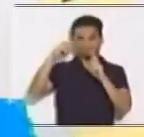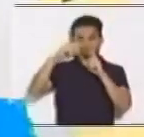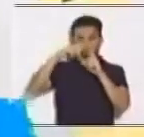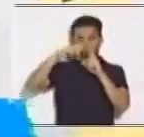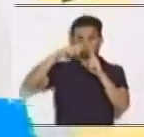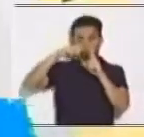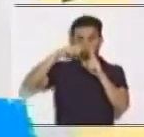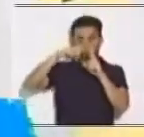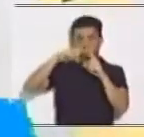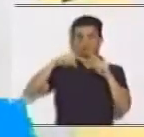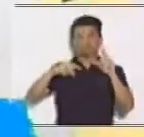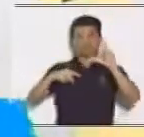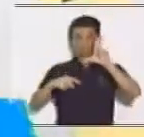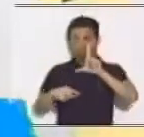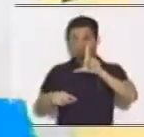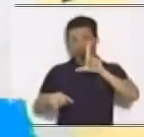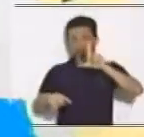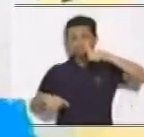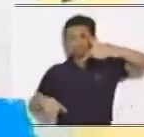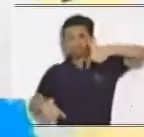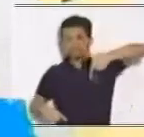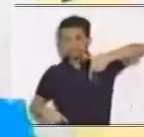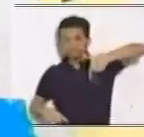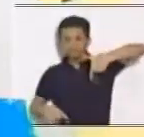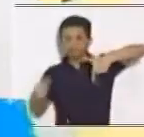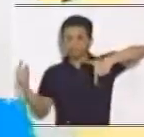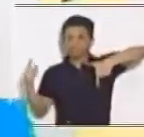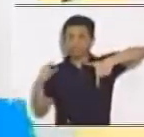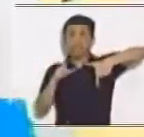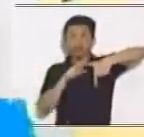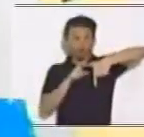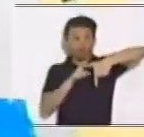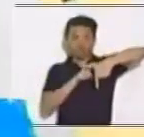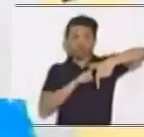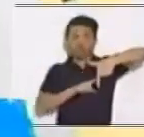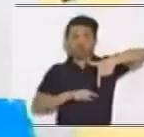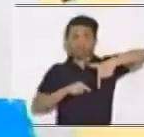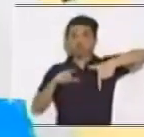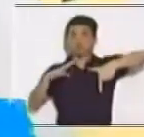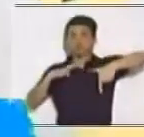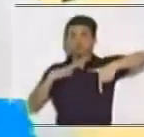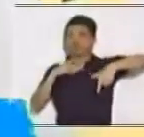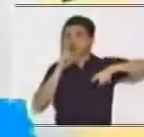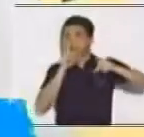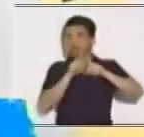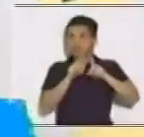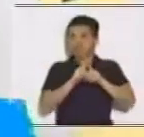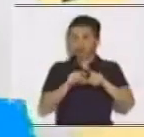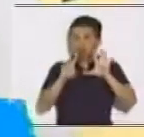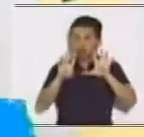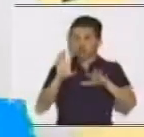vertical. Y otra vez aquí hay 90 grados. Si yo quiero unir